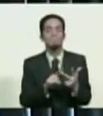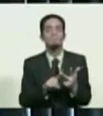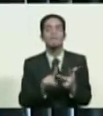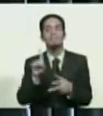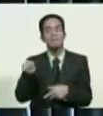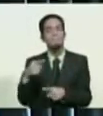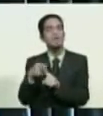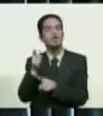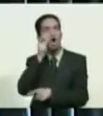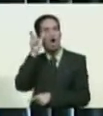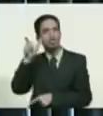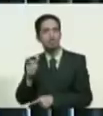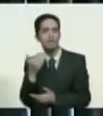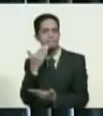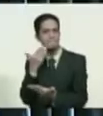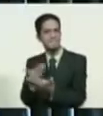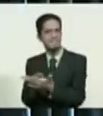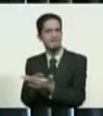pide a Requesén